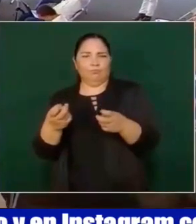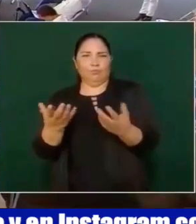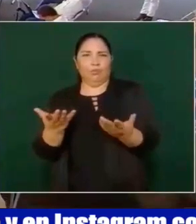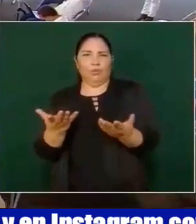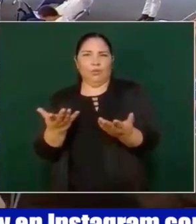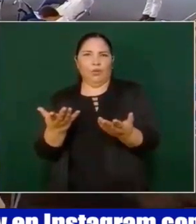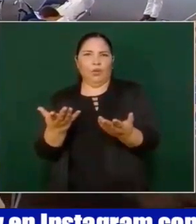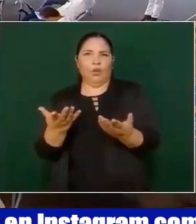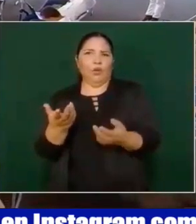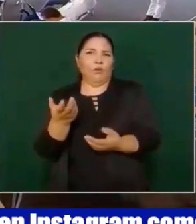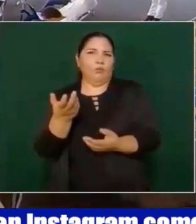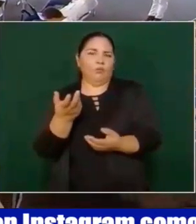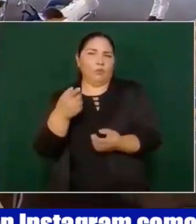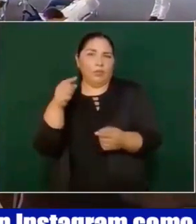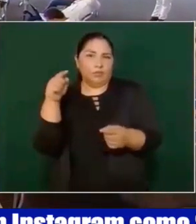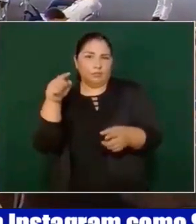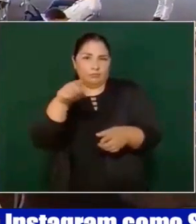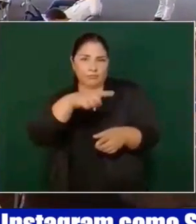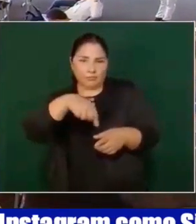Pero no sólo es eso,